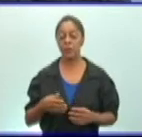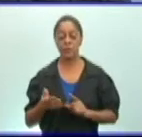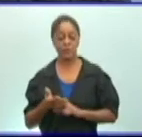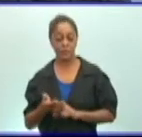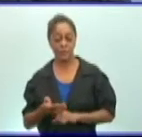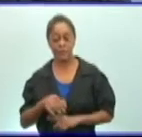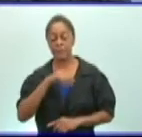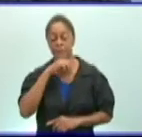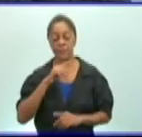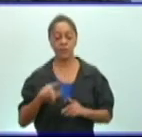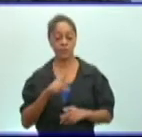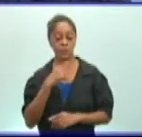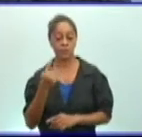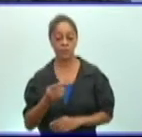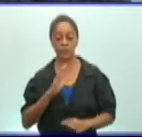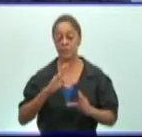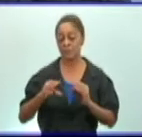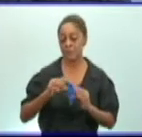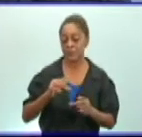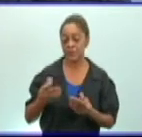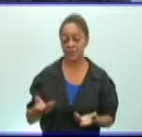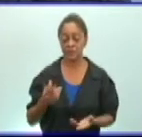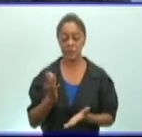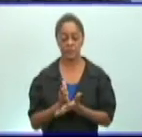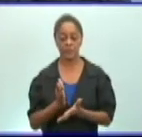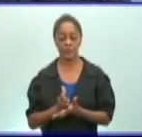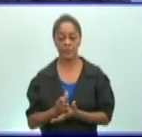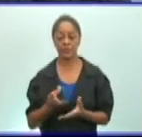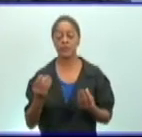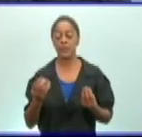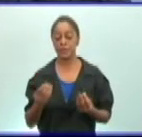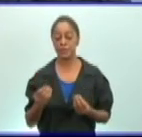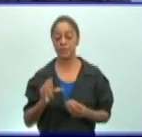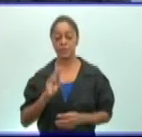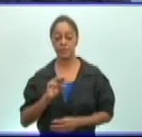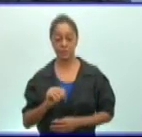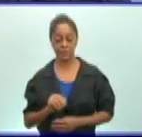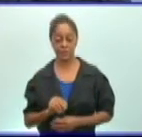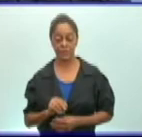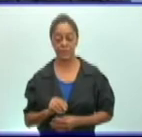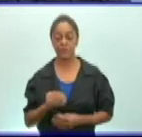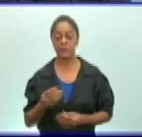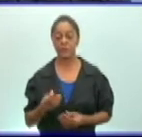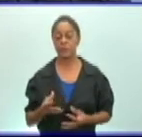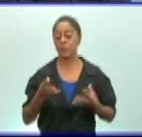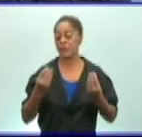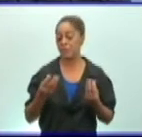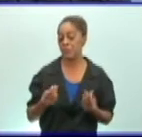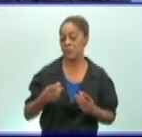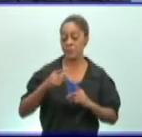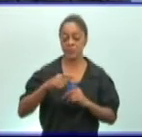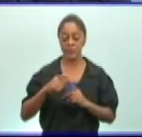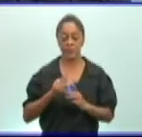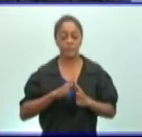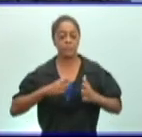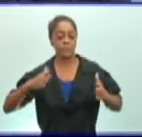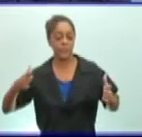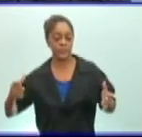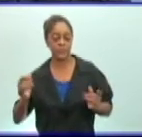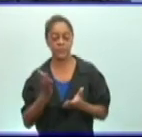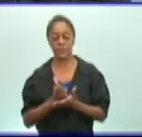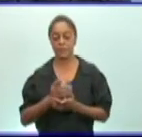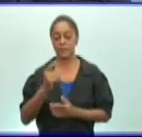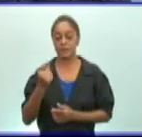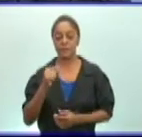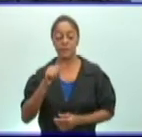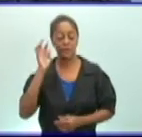con ustedes, para dialogar sobre las clases, y muchos me hablan sobre la cantidad de tareas, la extensión del estudio individual.